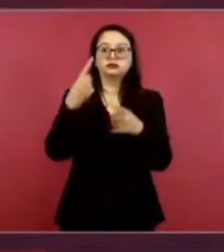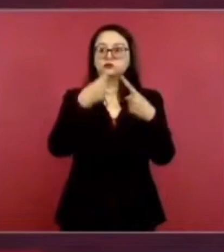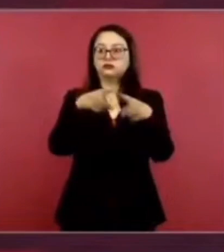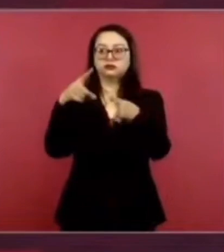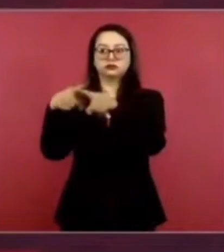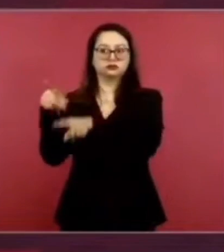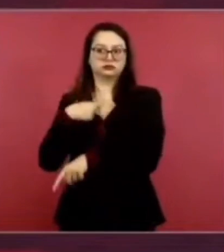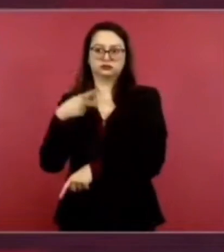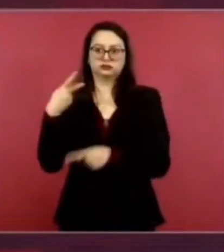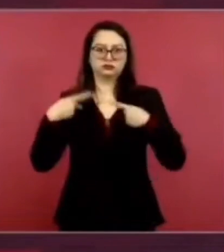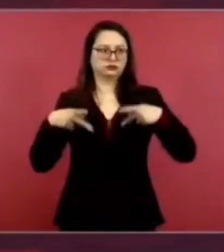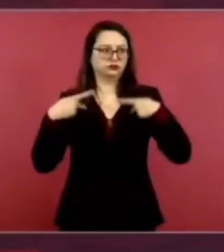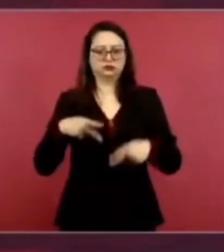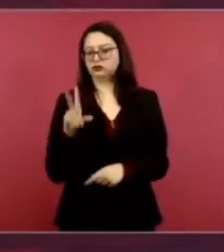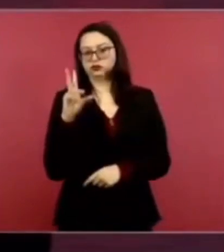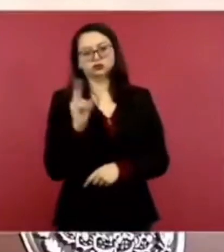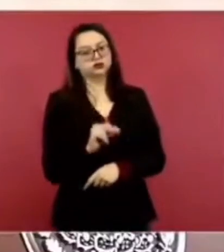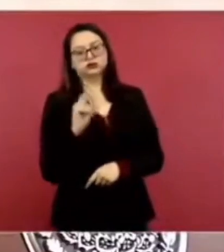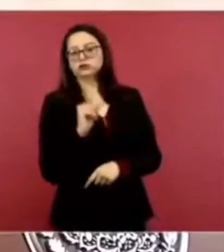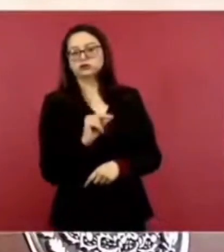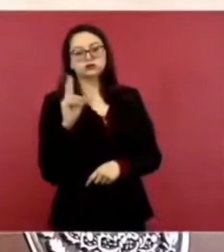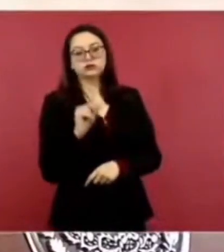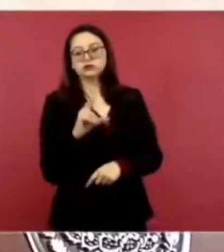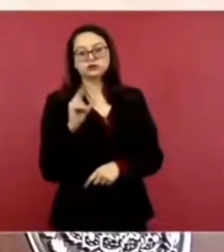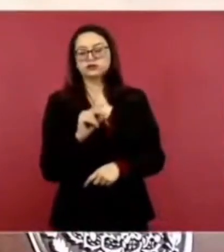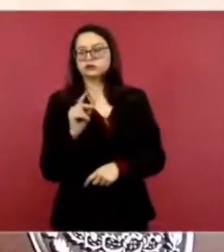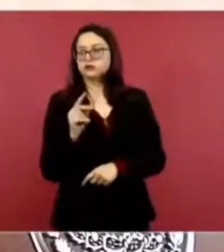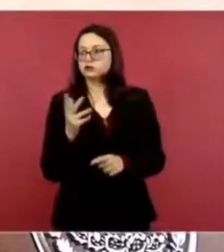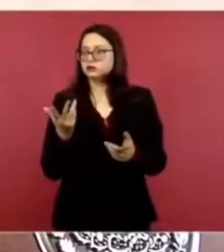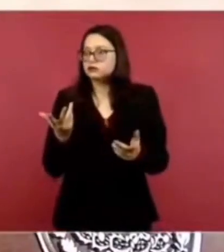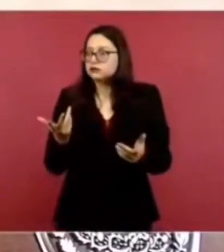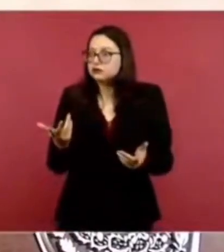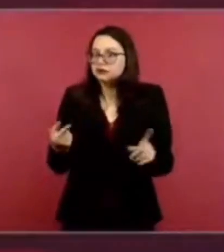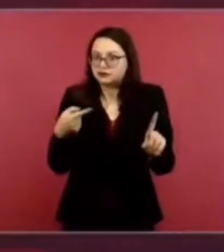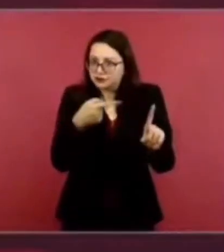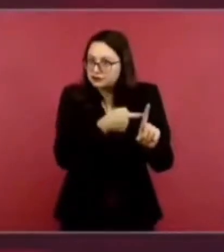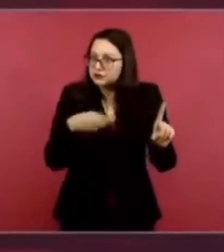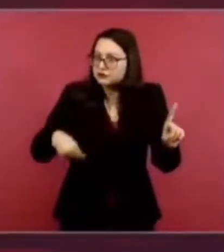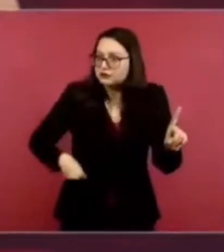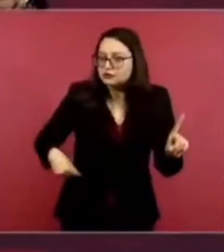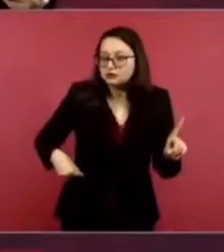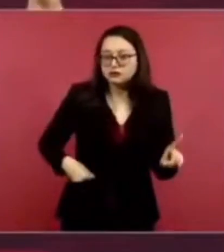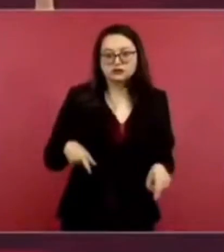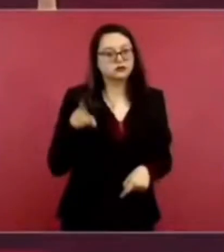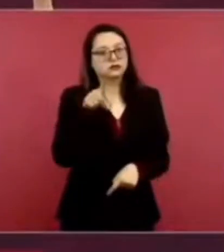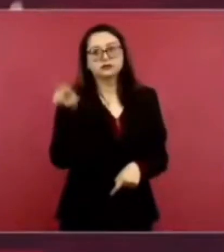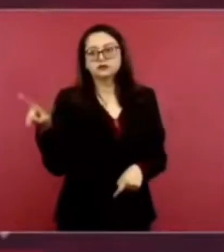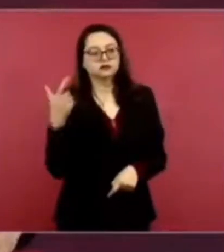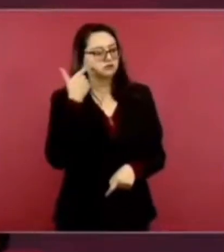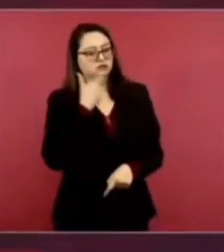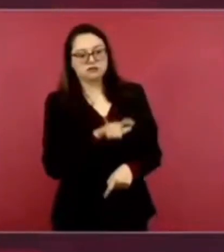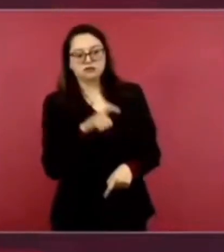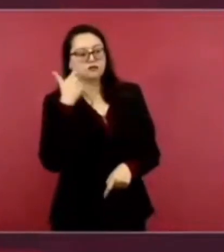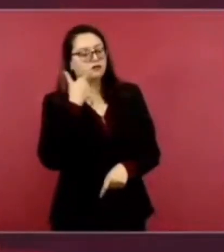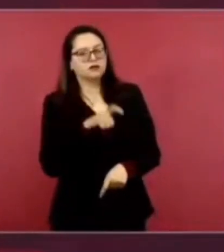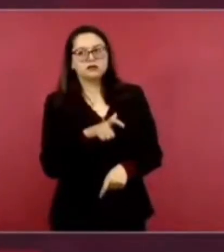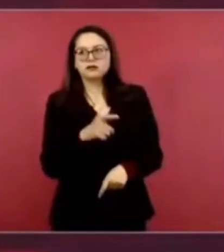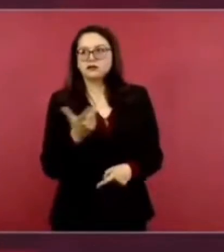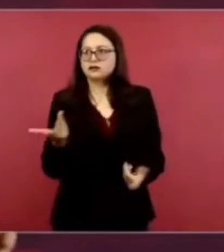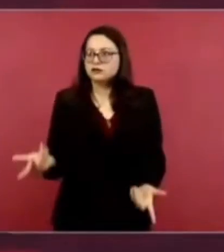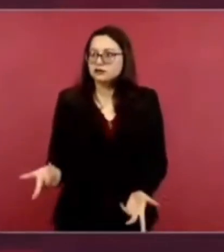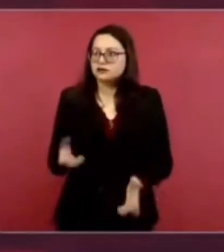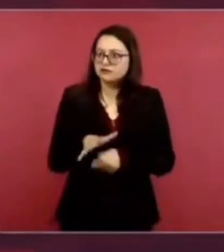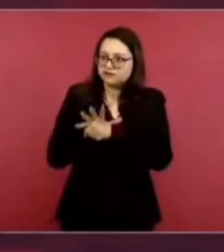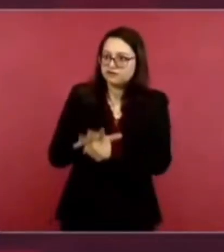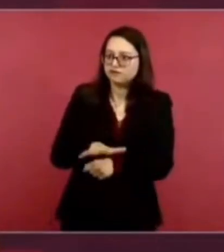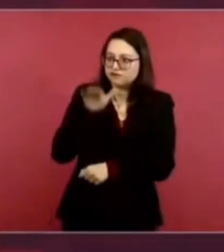renuncia hasta el fiscal especial en vez de eh